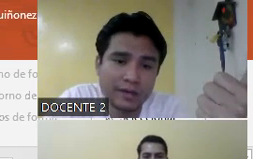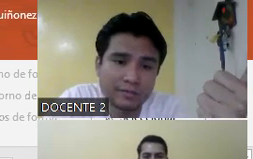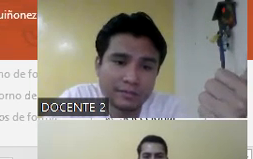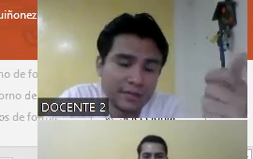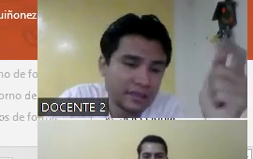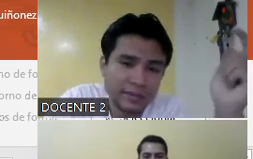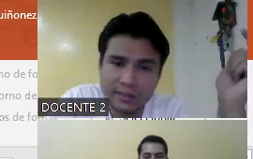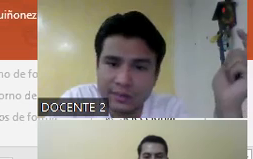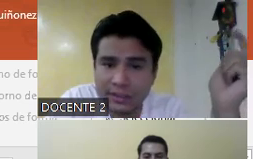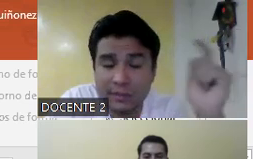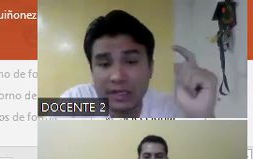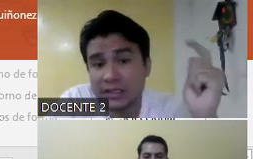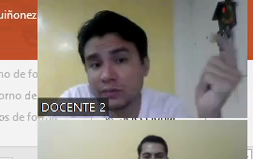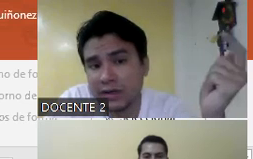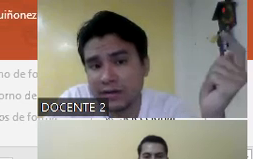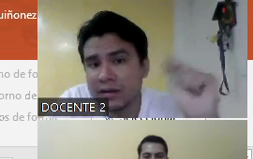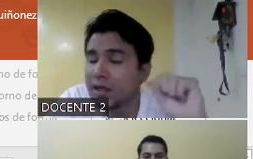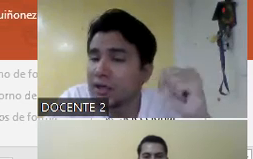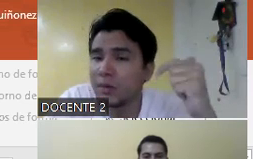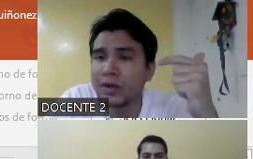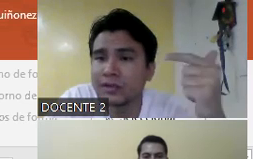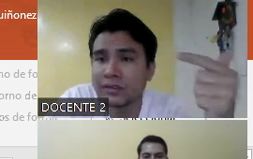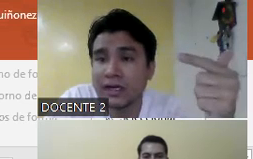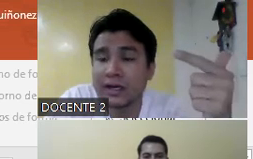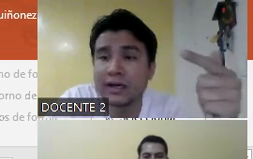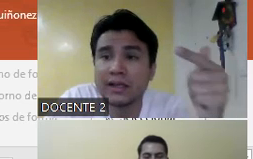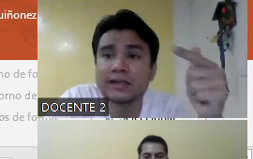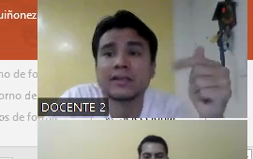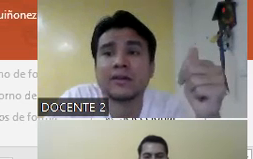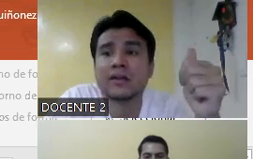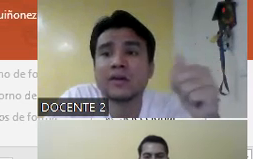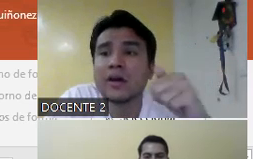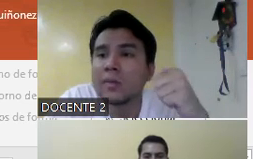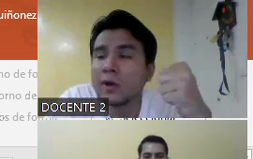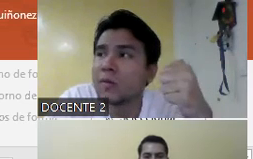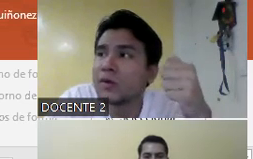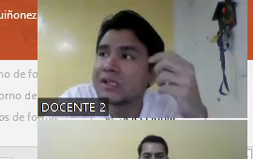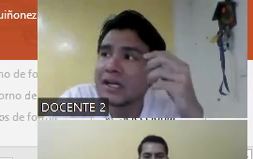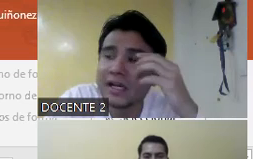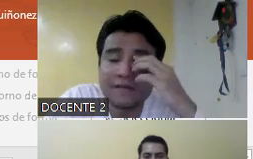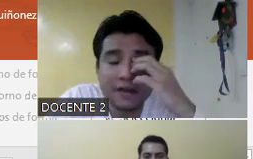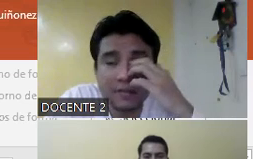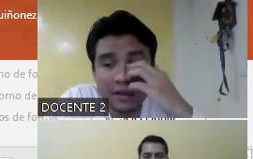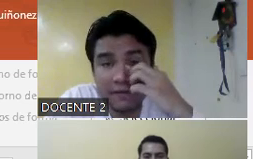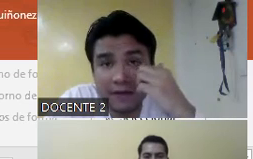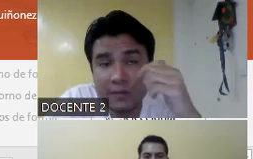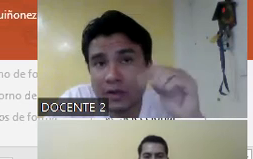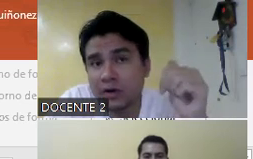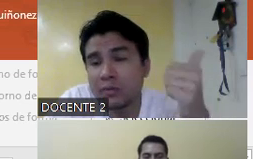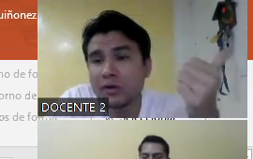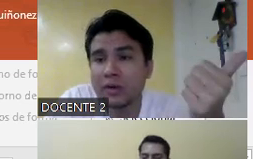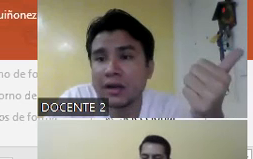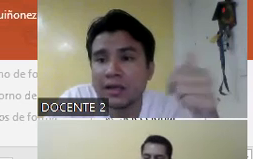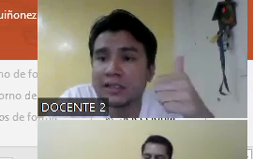querer comer, que es lo más importante porque les duele. Y yo puedo asociar que en realidad le está doliendo. Pero como dicen ahí, enfermo